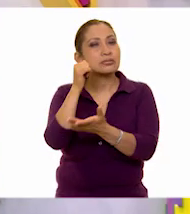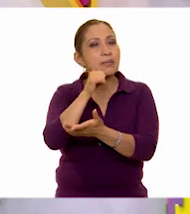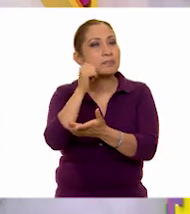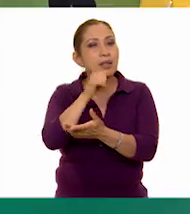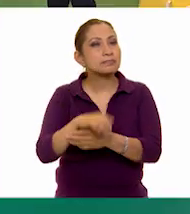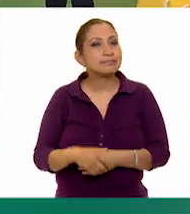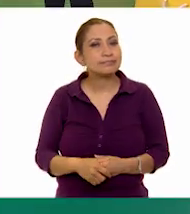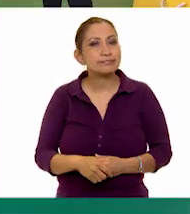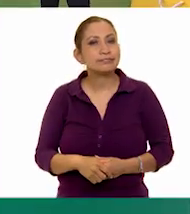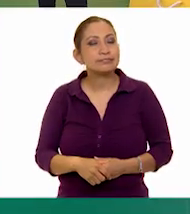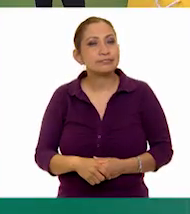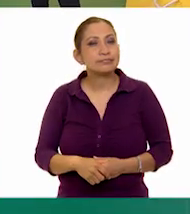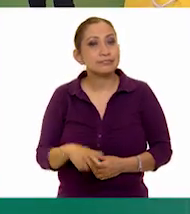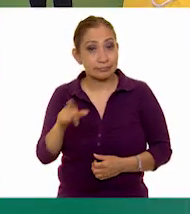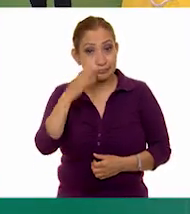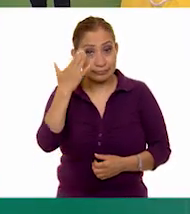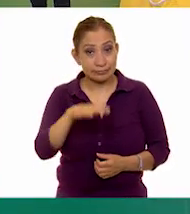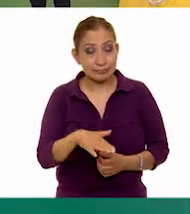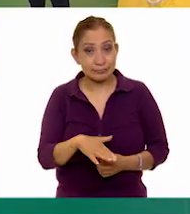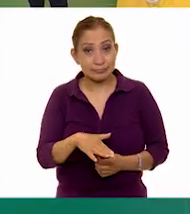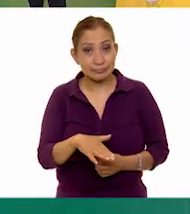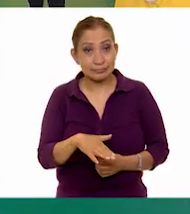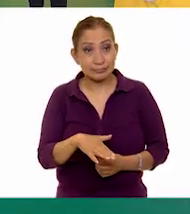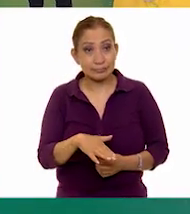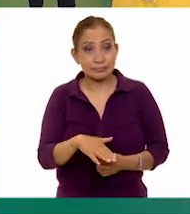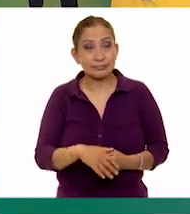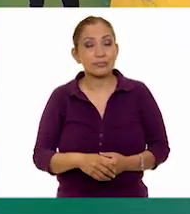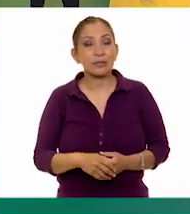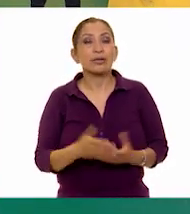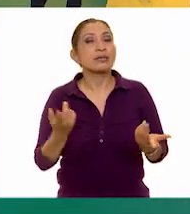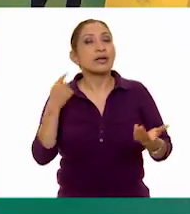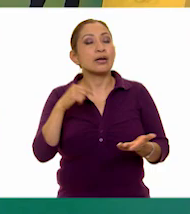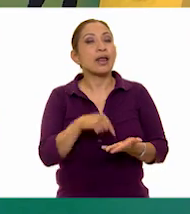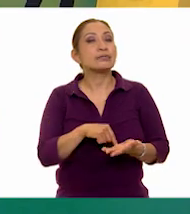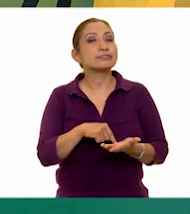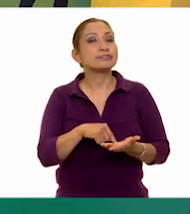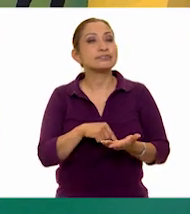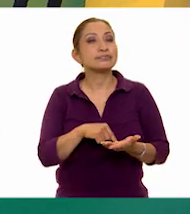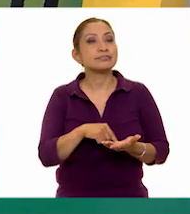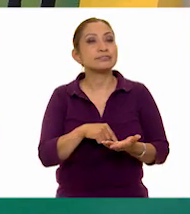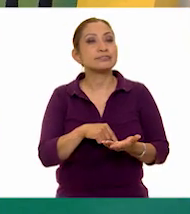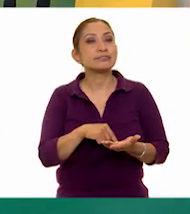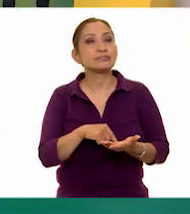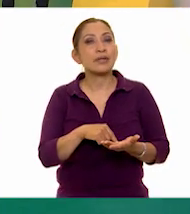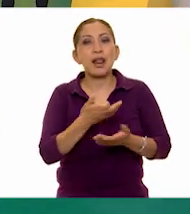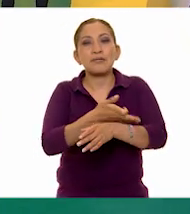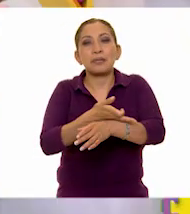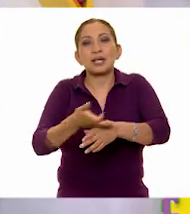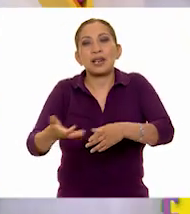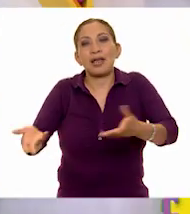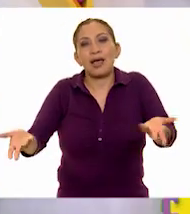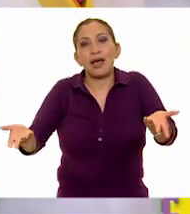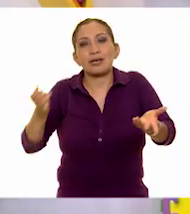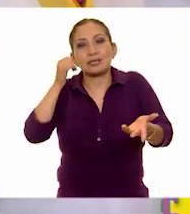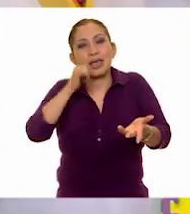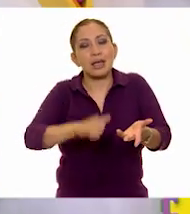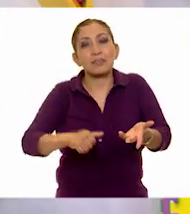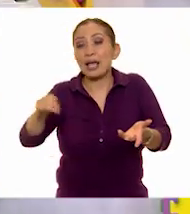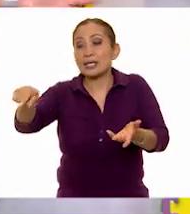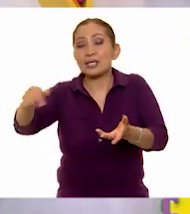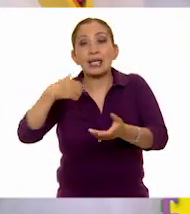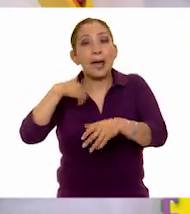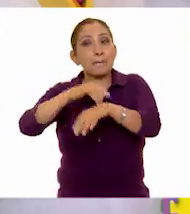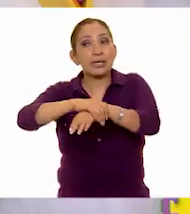nuestros aliados, niñas y niños? Pepe, Jorge, pues, ¿qué creen? ¿Quién? Nuestra familia y